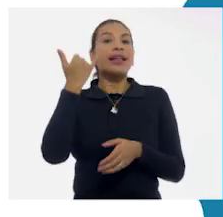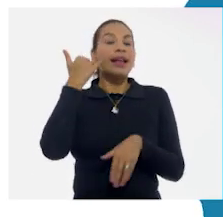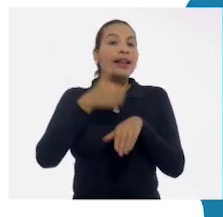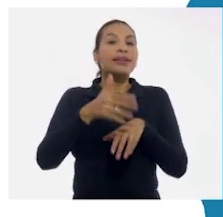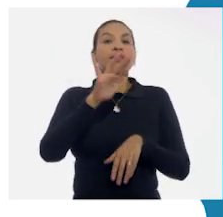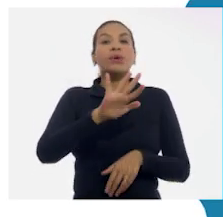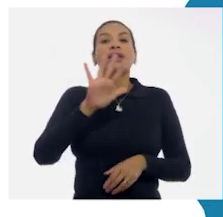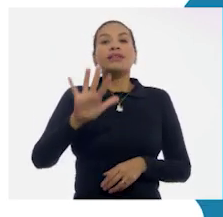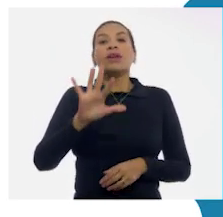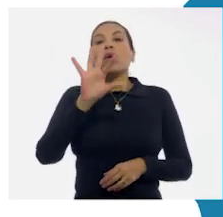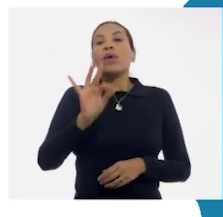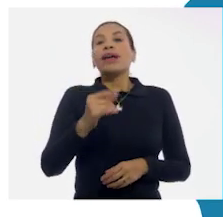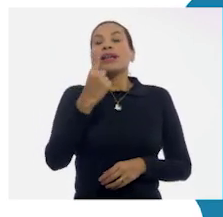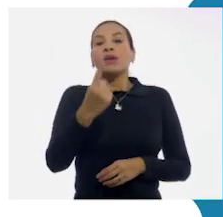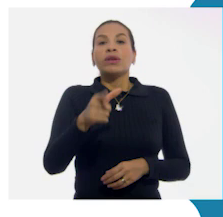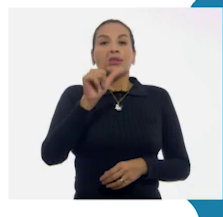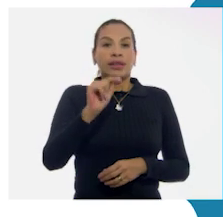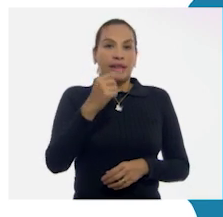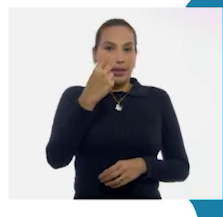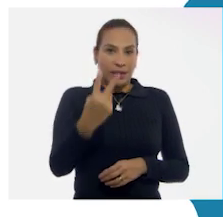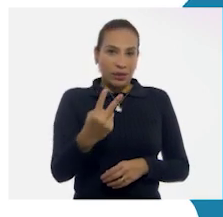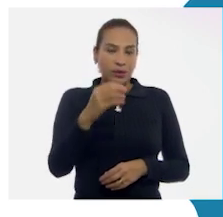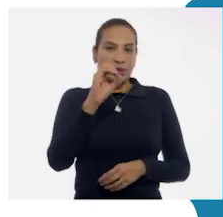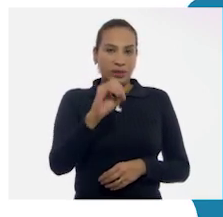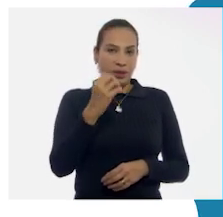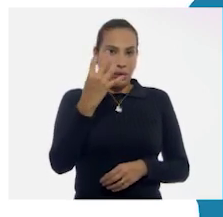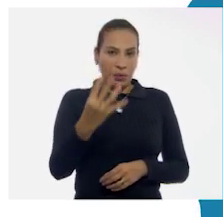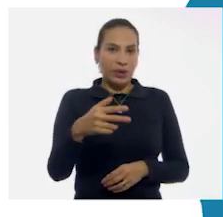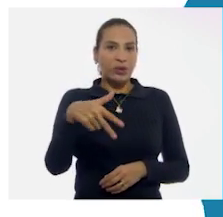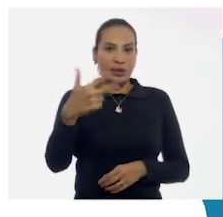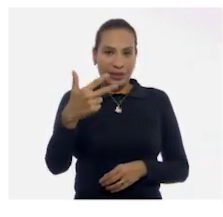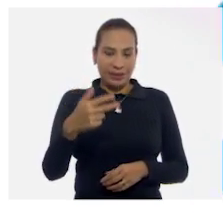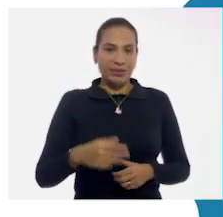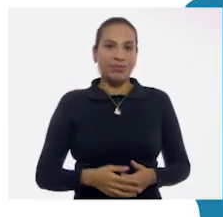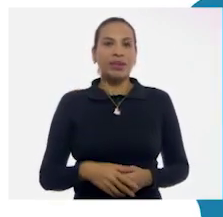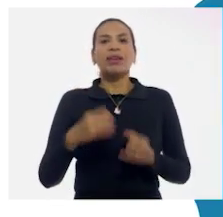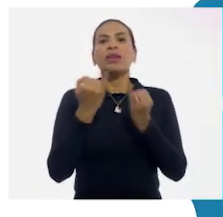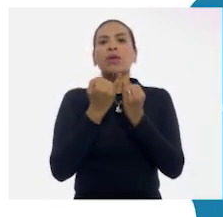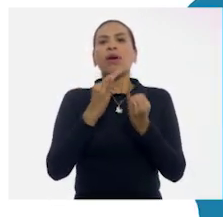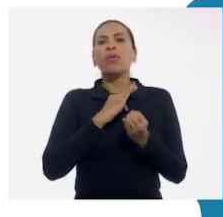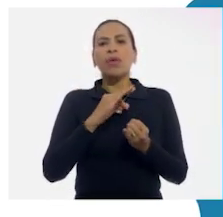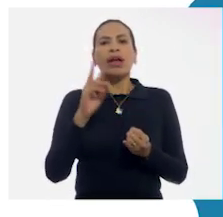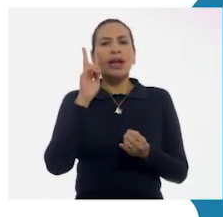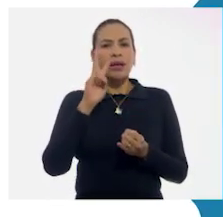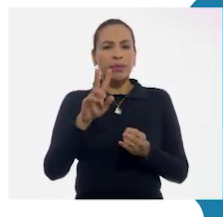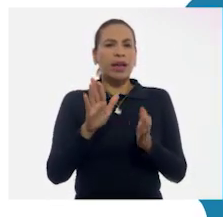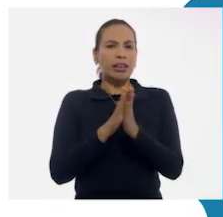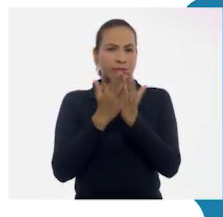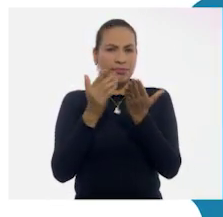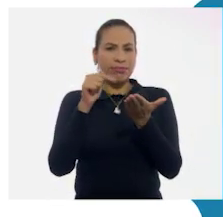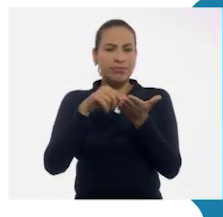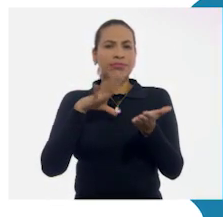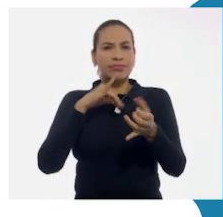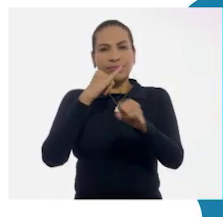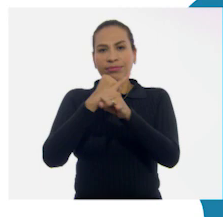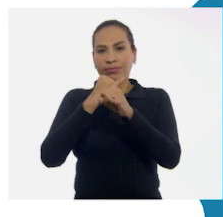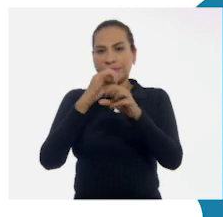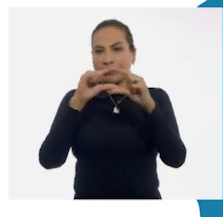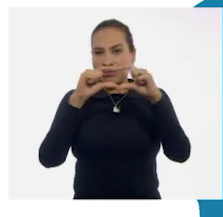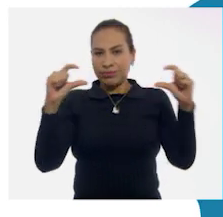teléfono 55 41 72 04 13. También puedes encontrar los libros de texto en la página